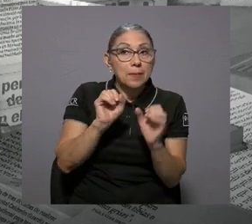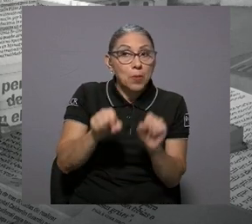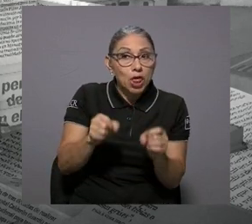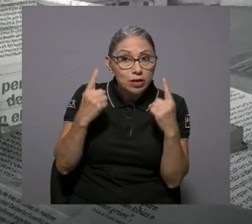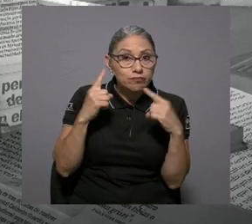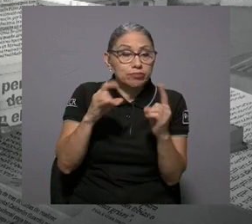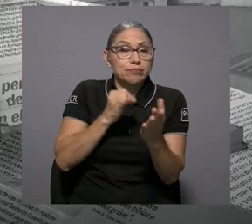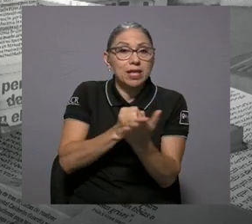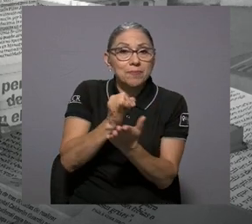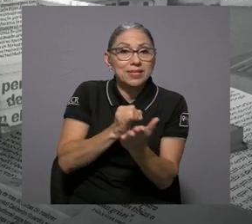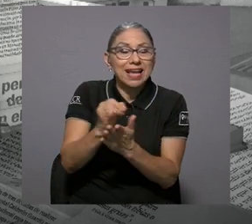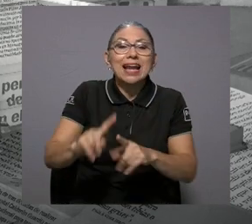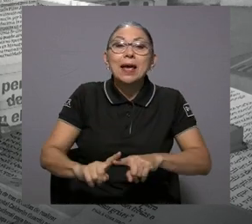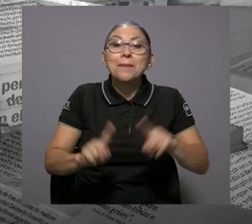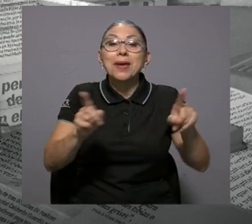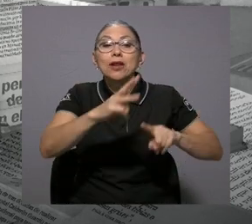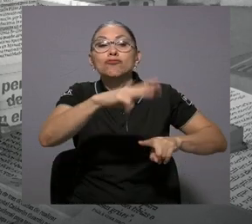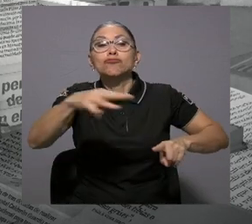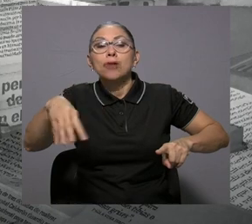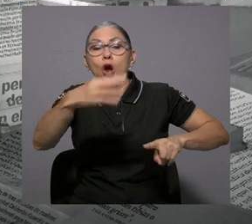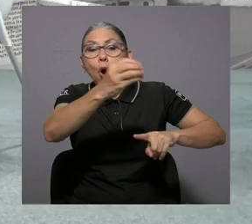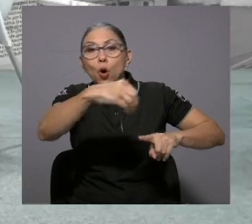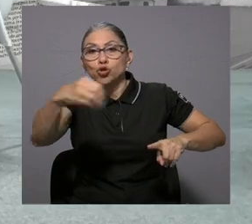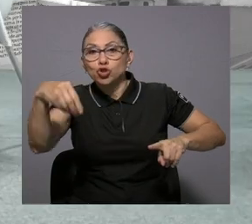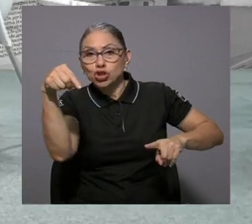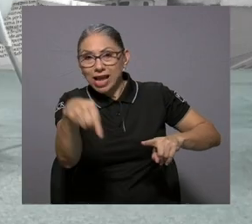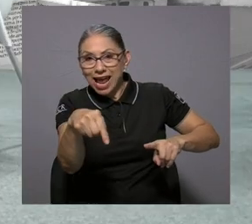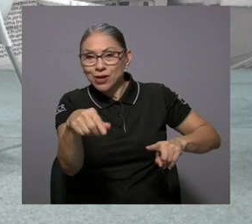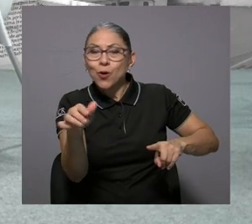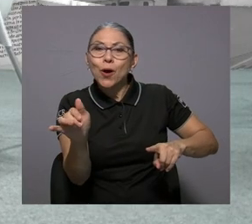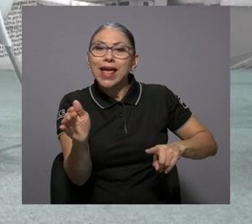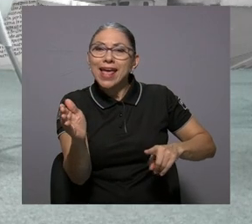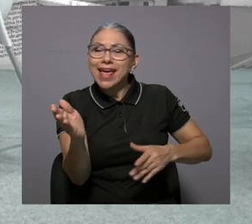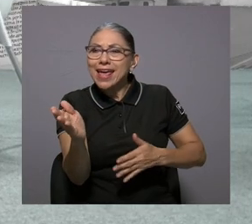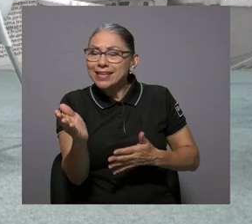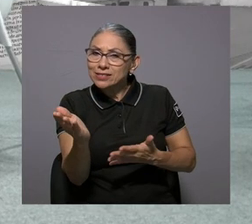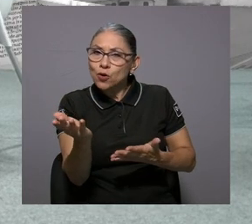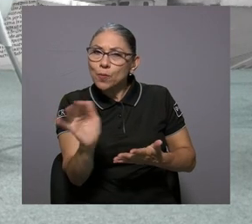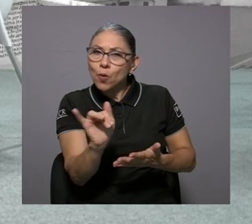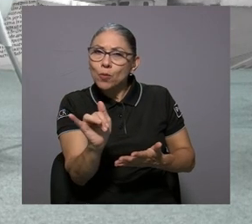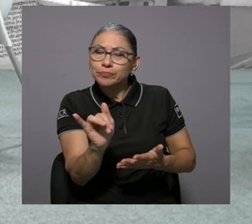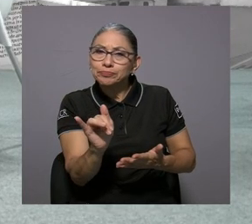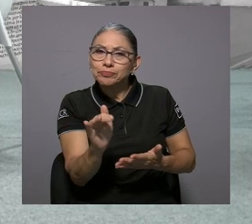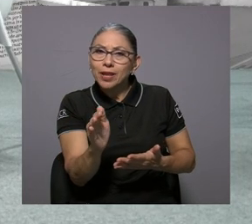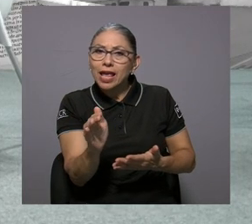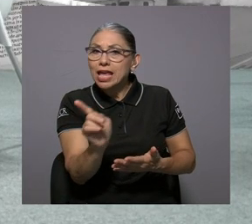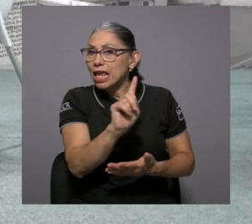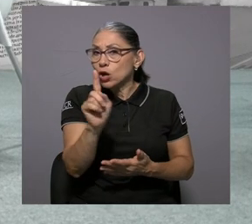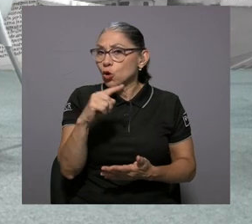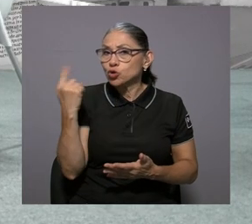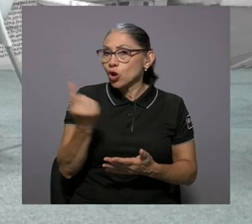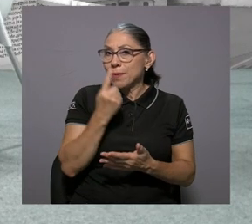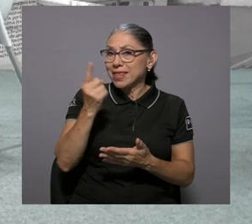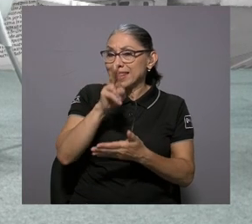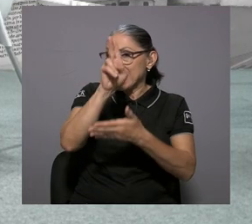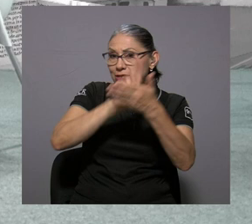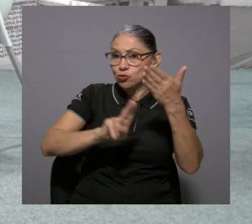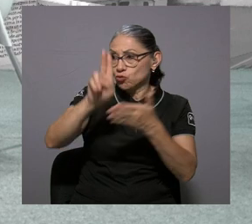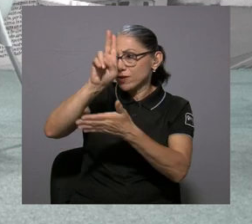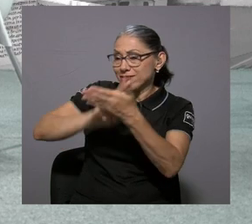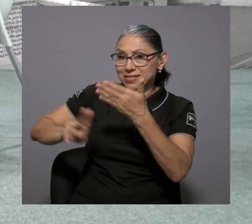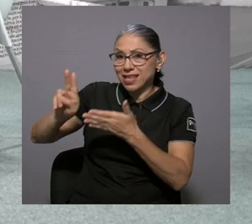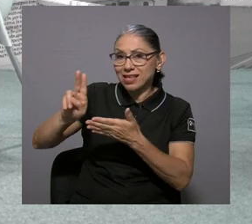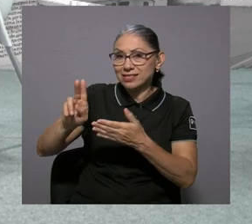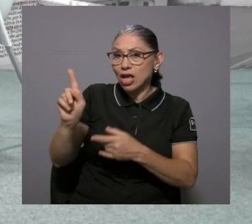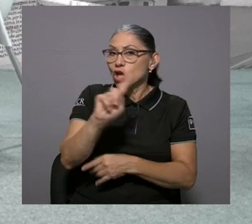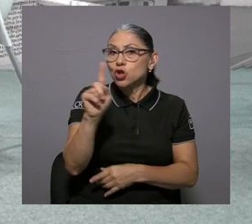el océano es tal vez una encarnación del hecho que no va a ser solo la academia, no va a ser solo